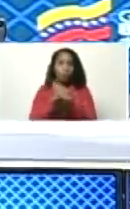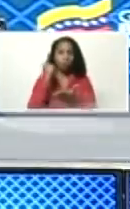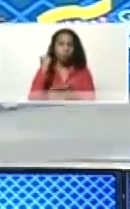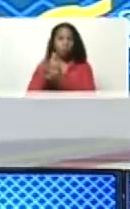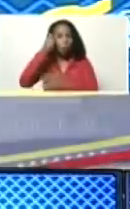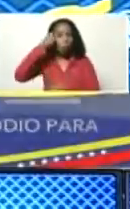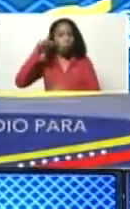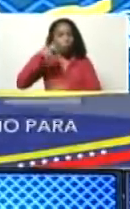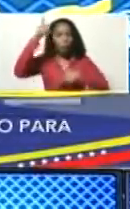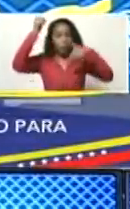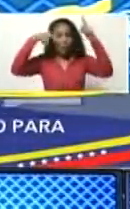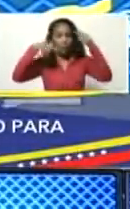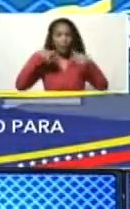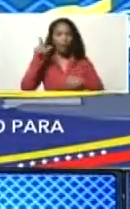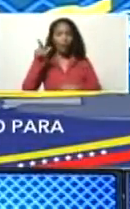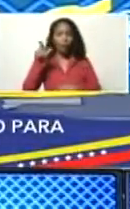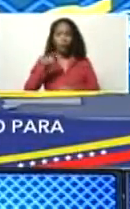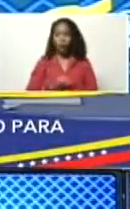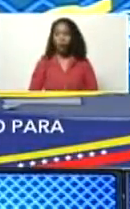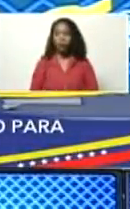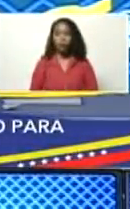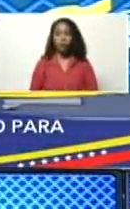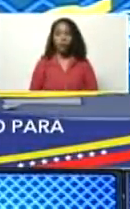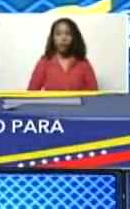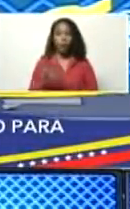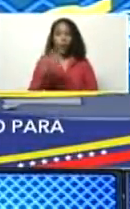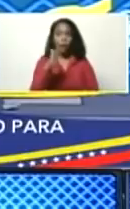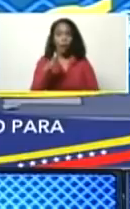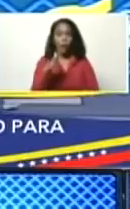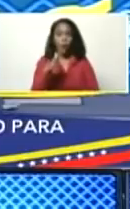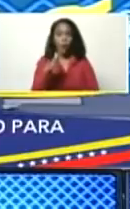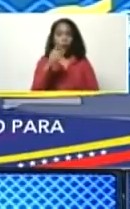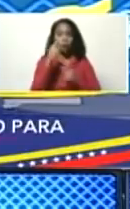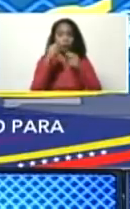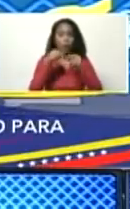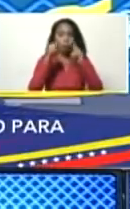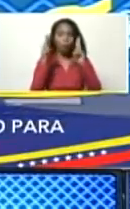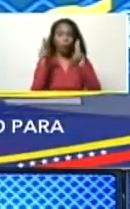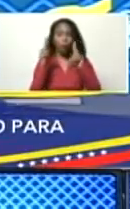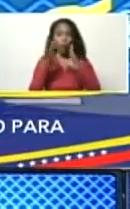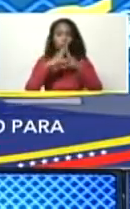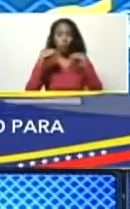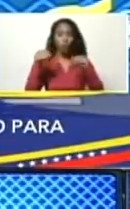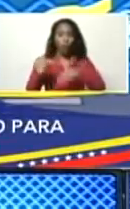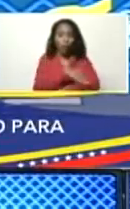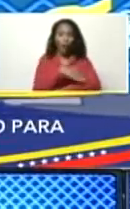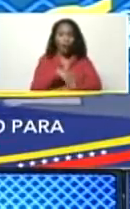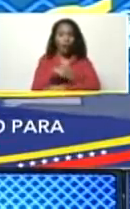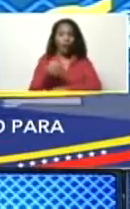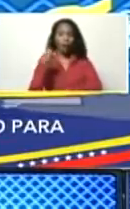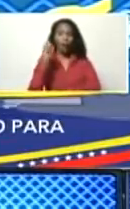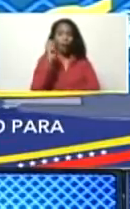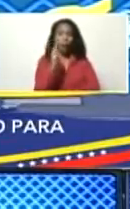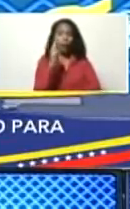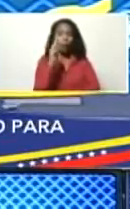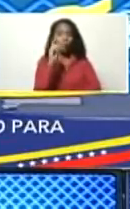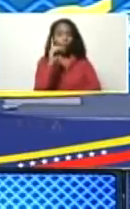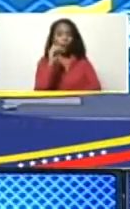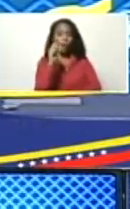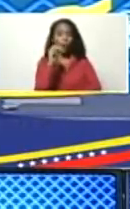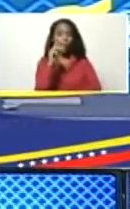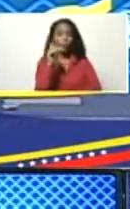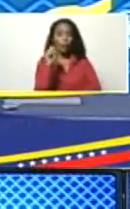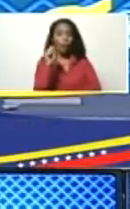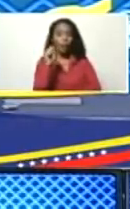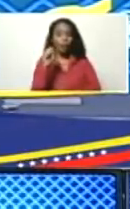pueblo chavista que estaba en los alrededores de Puente Llaguno y en toda la avenida Urdaneta y en el Palacio de